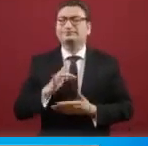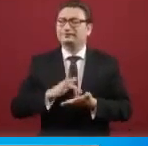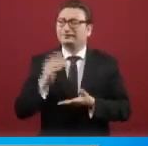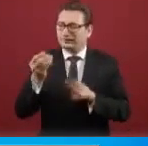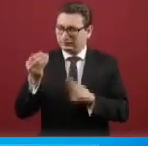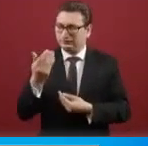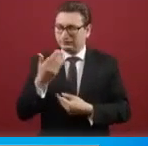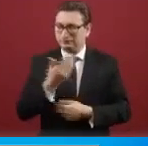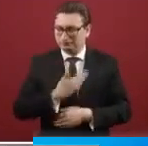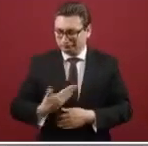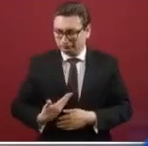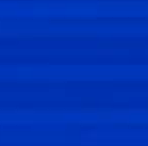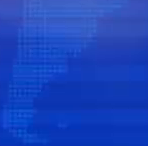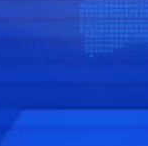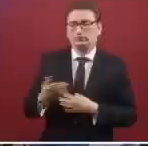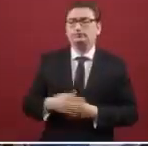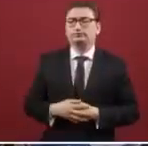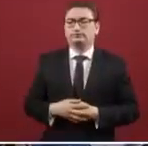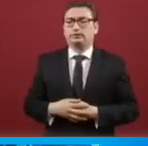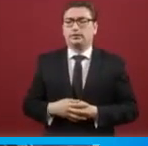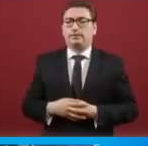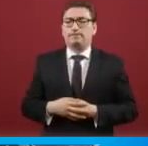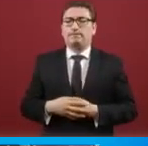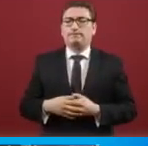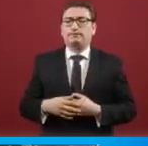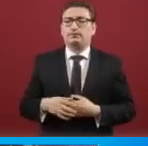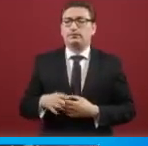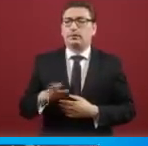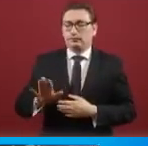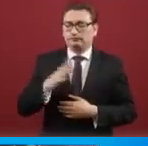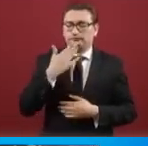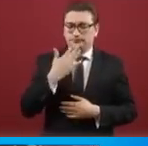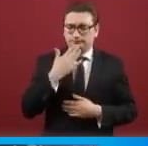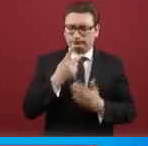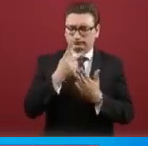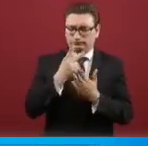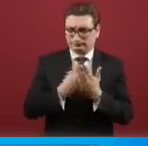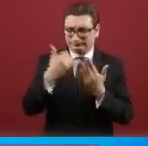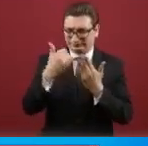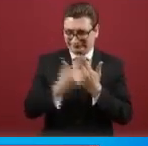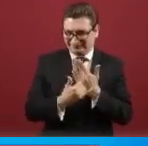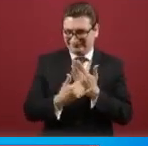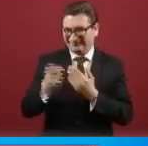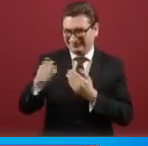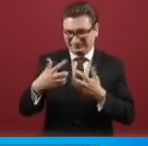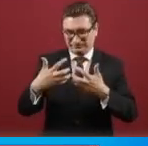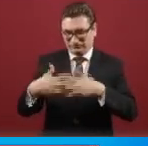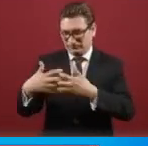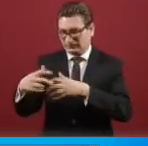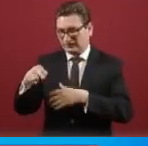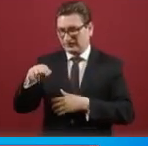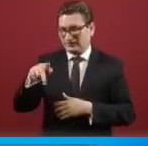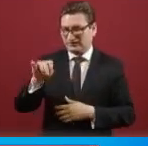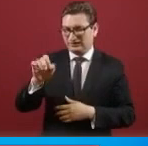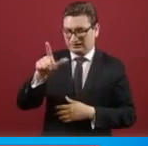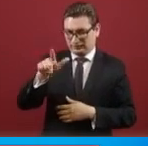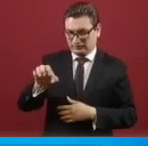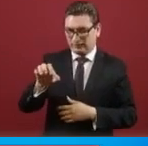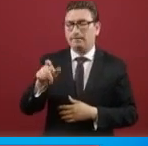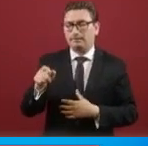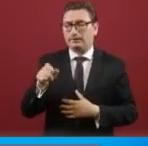nota explicando los hechos. Planta Nestlé en Veracruz. La planta de Nestlé en